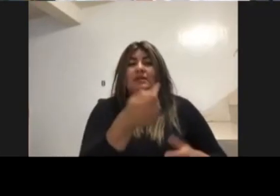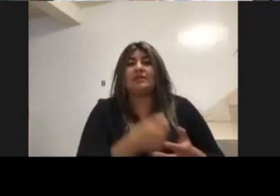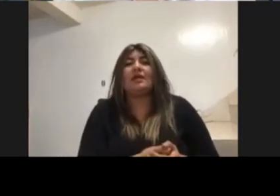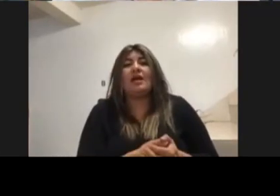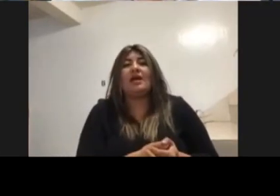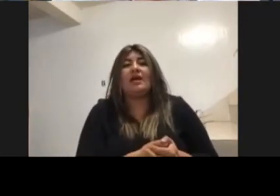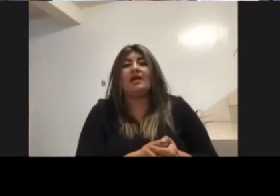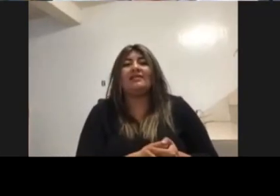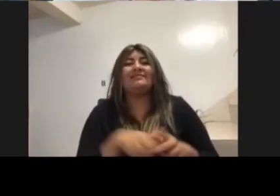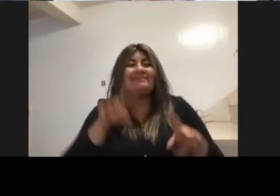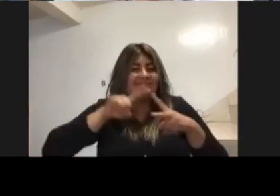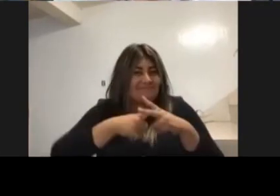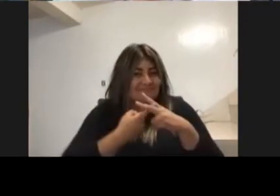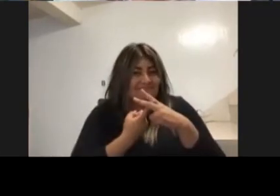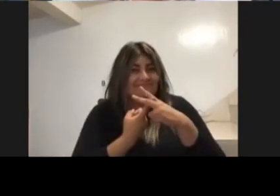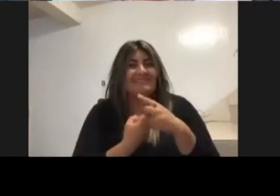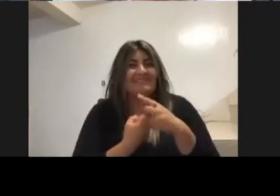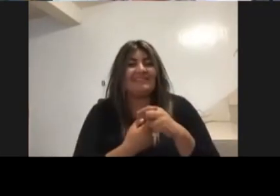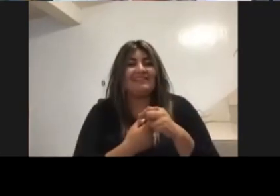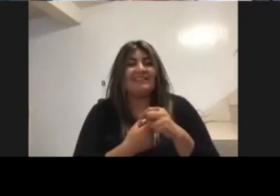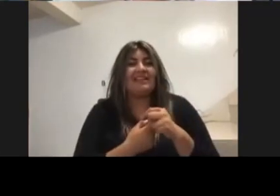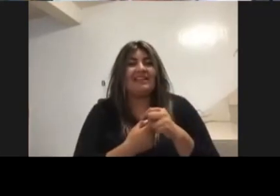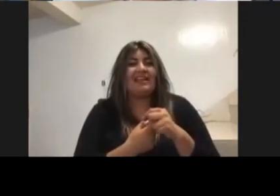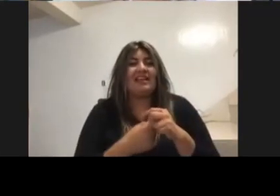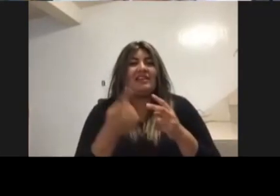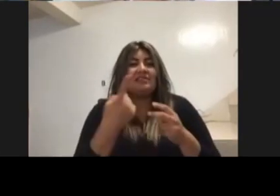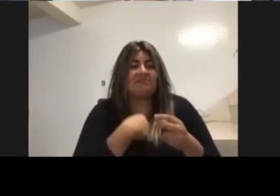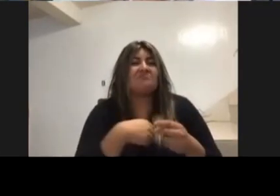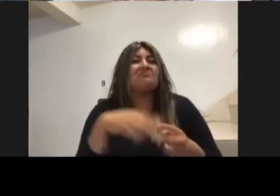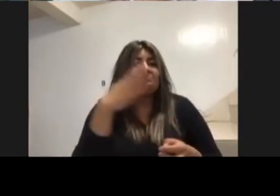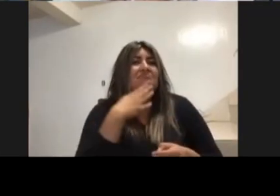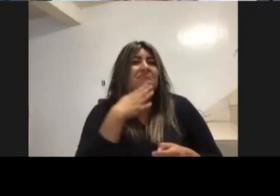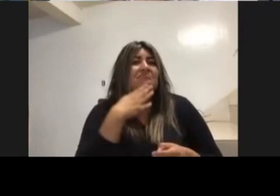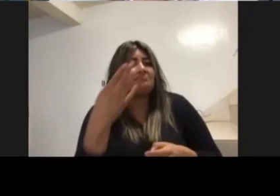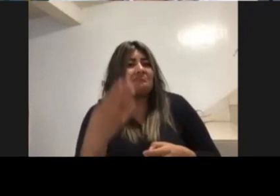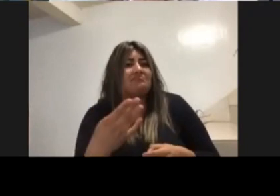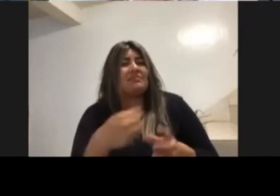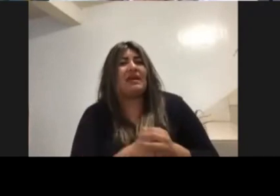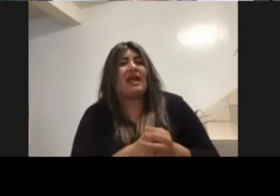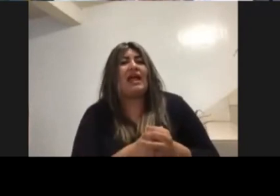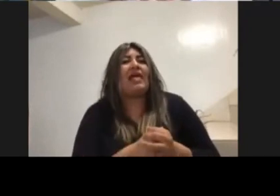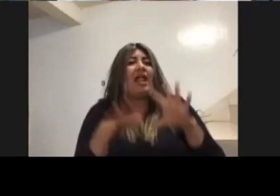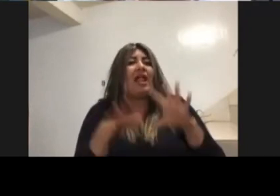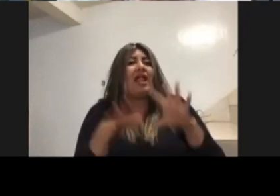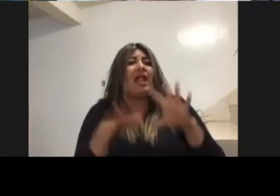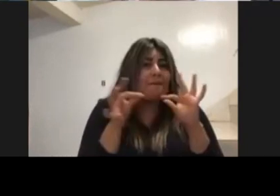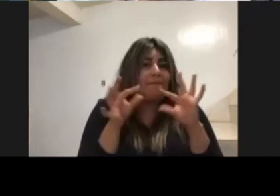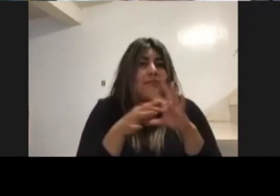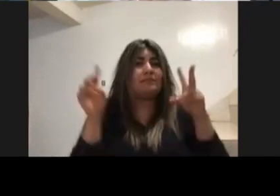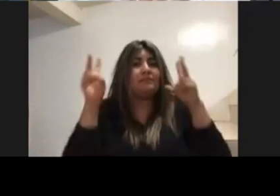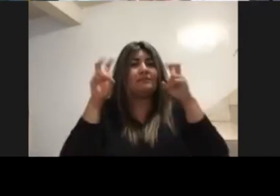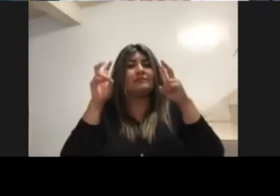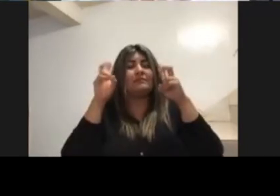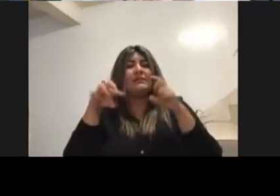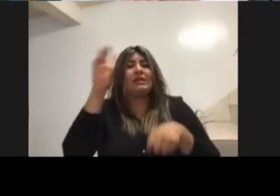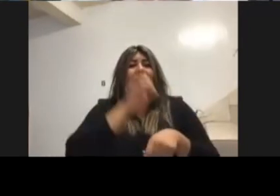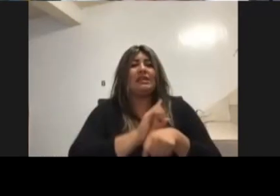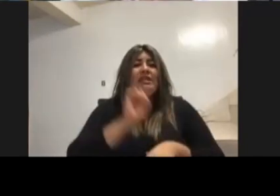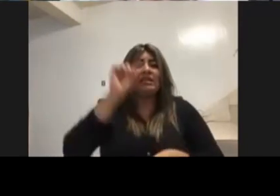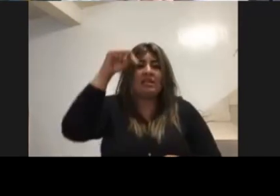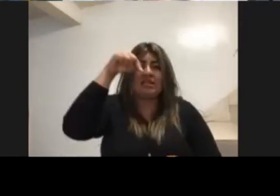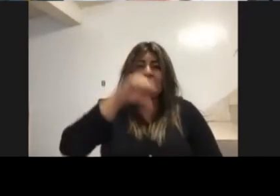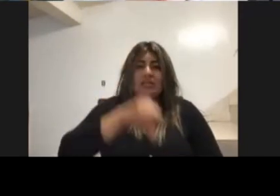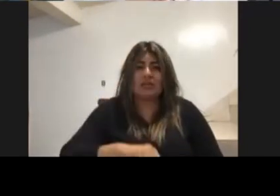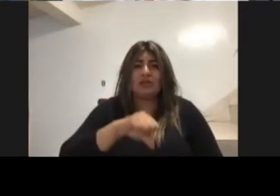empezar y me parece que es un buen momento para aclarar el tema, al día de hoy, por lo menos yo